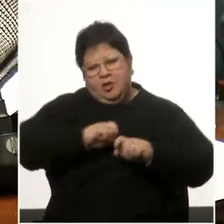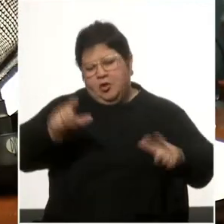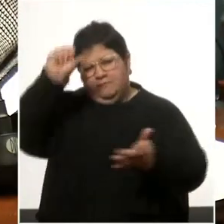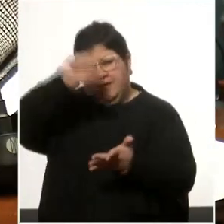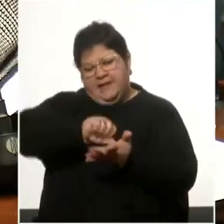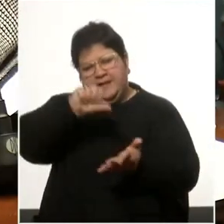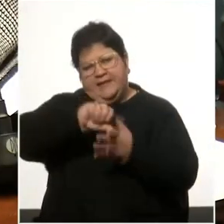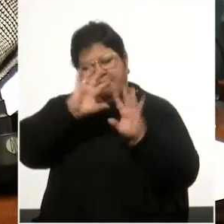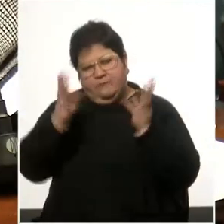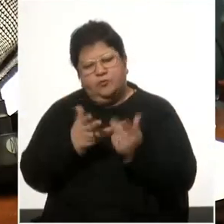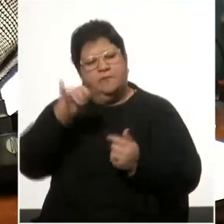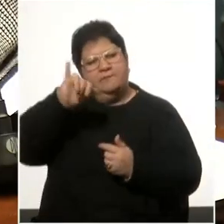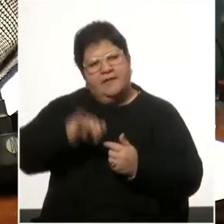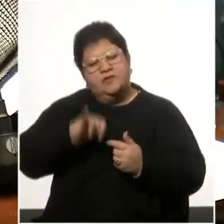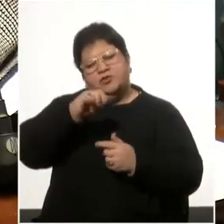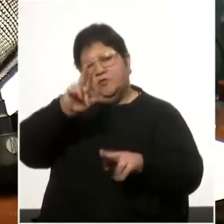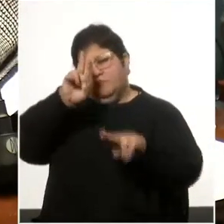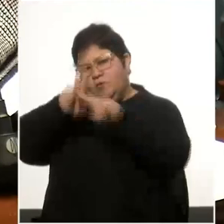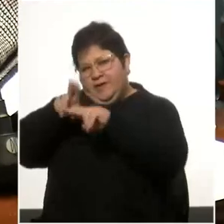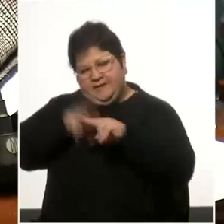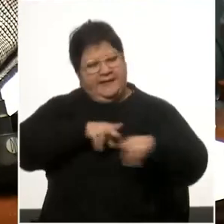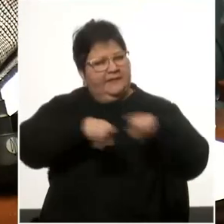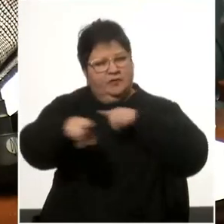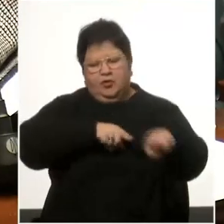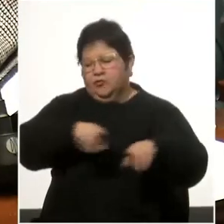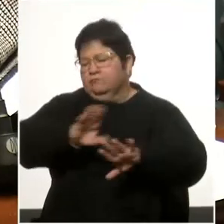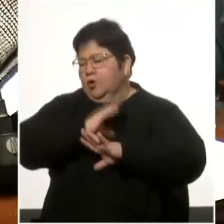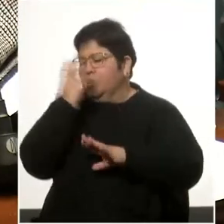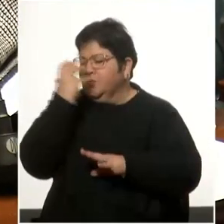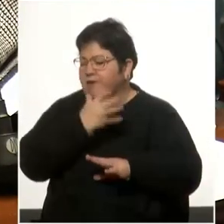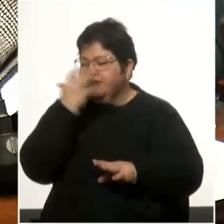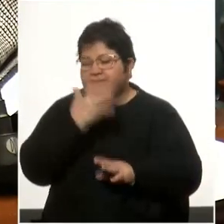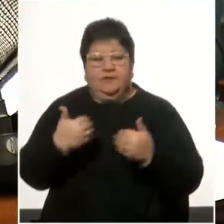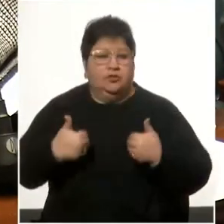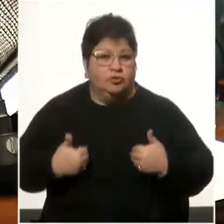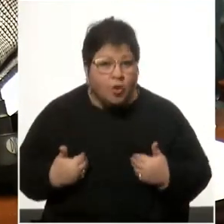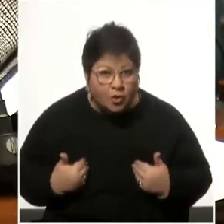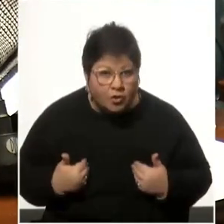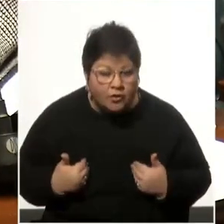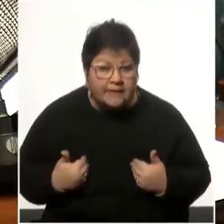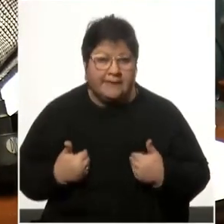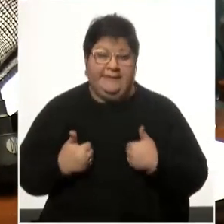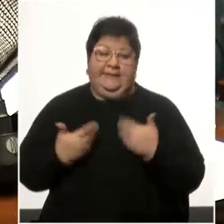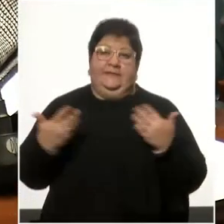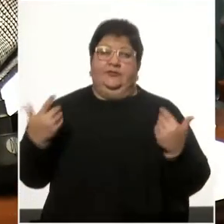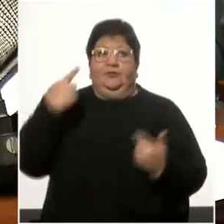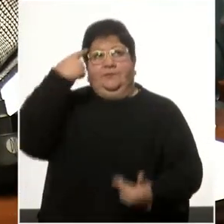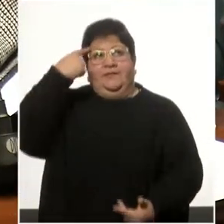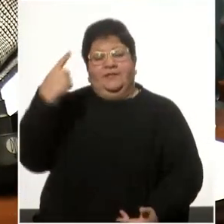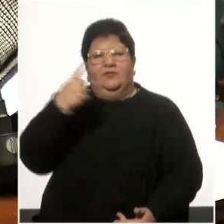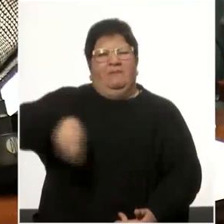en mayo en fallecimientos, la gestión ha sido desastrosa. Entonces, yo, que soy bastante más ingenua de lo que la